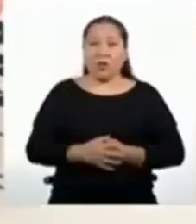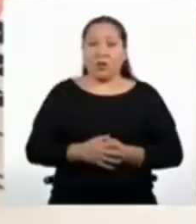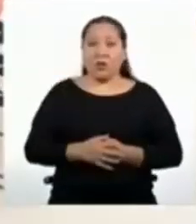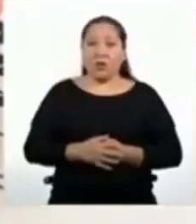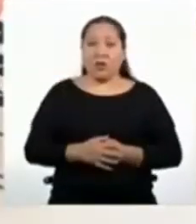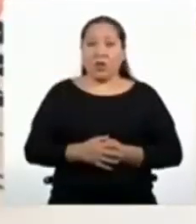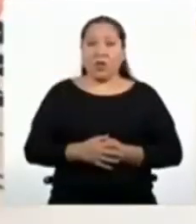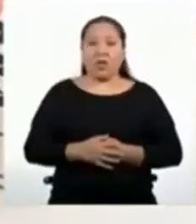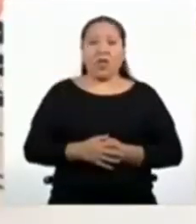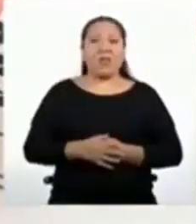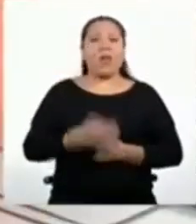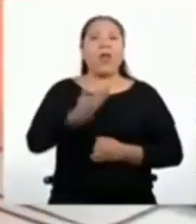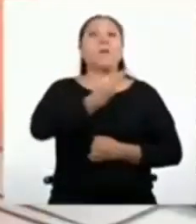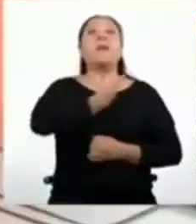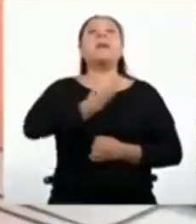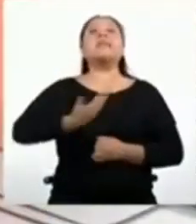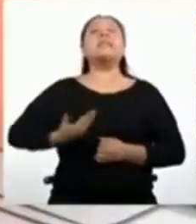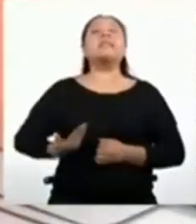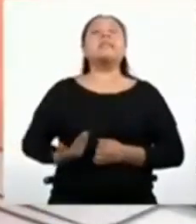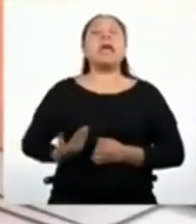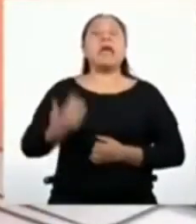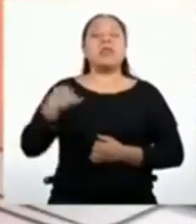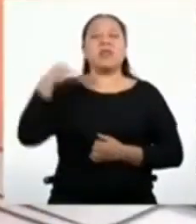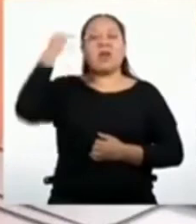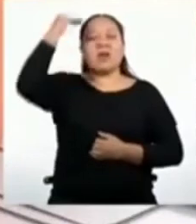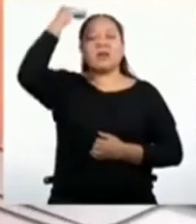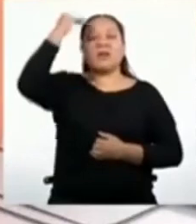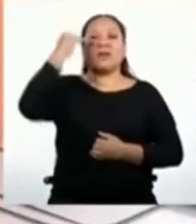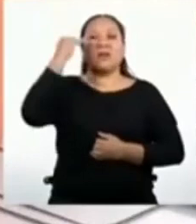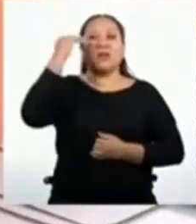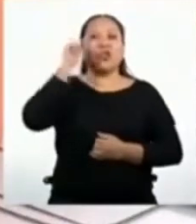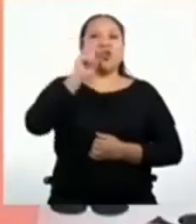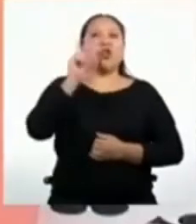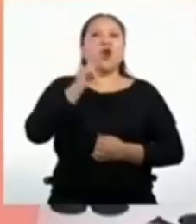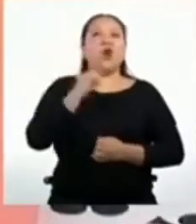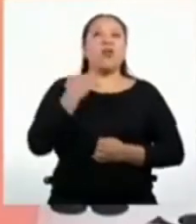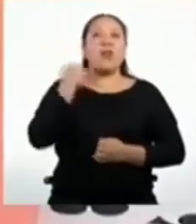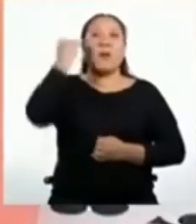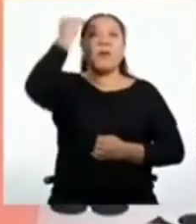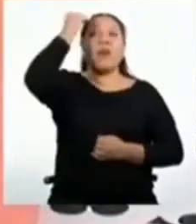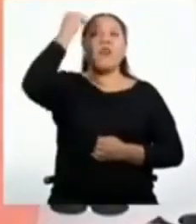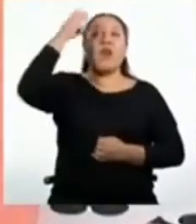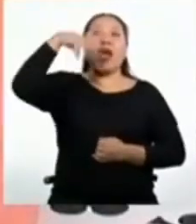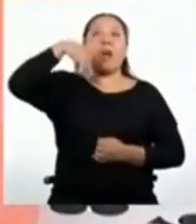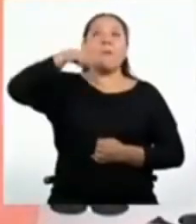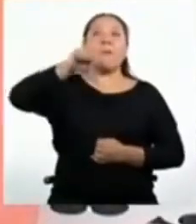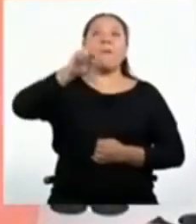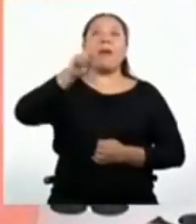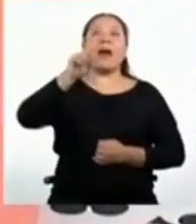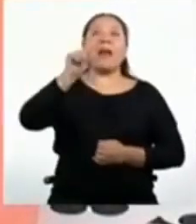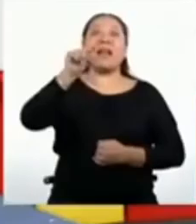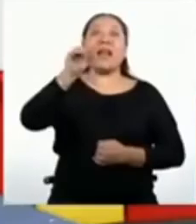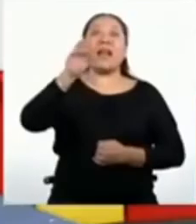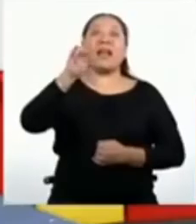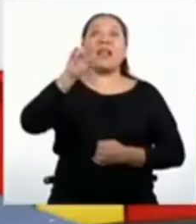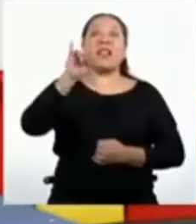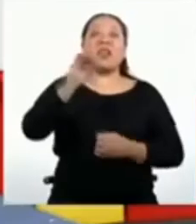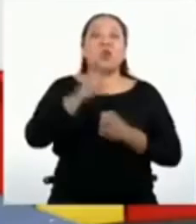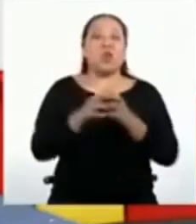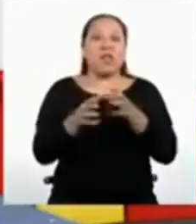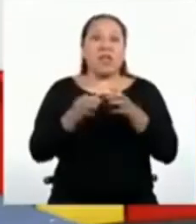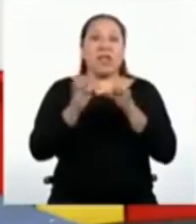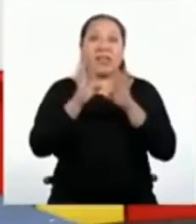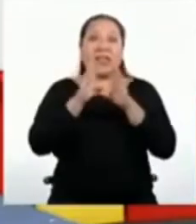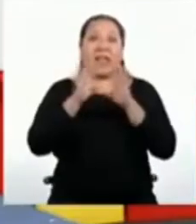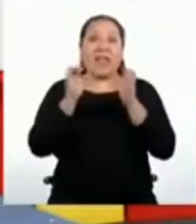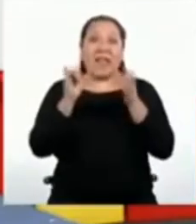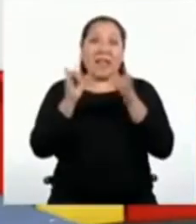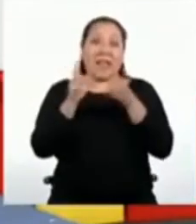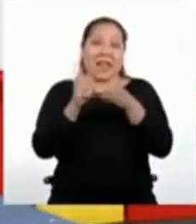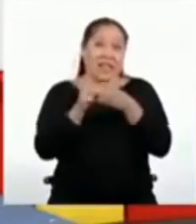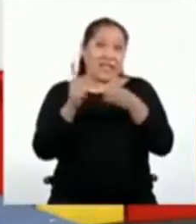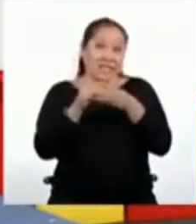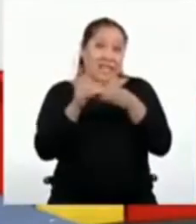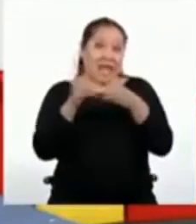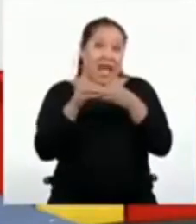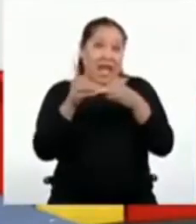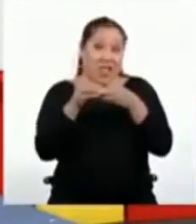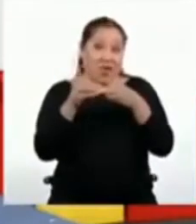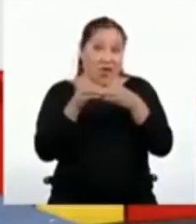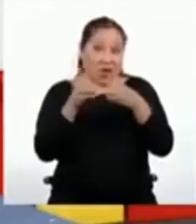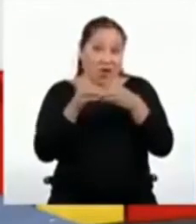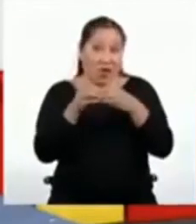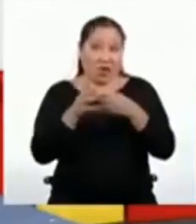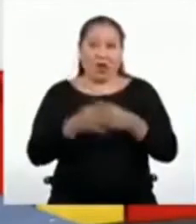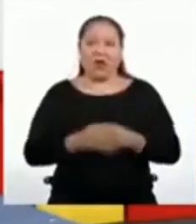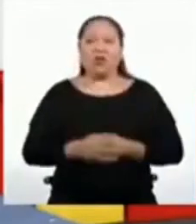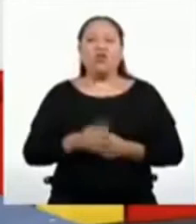del presidente de la república! ¡No! ¡De Margarito! ¿Del Estadio Nacional? ¡No!